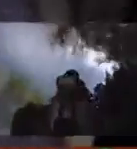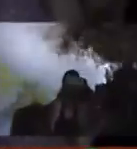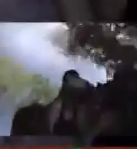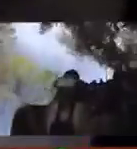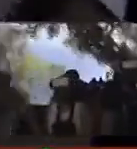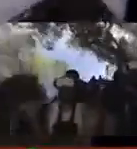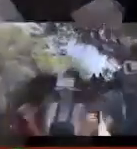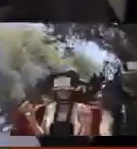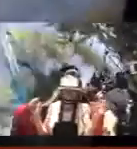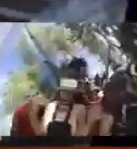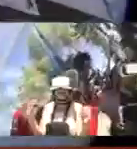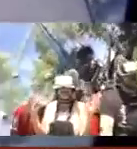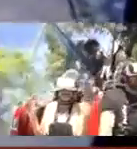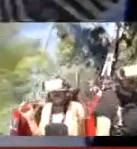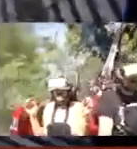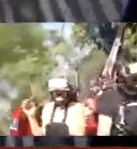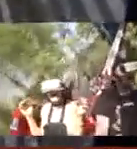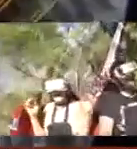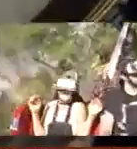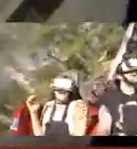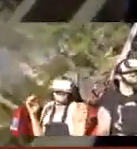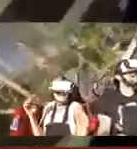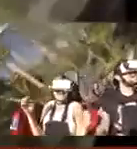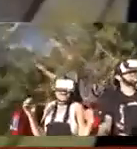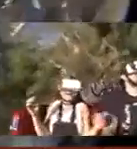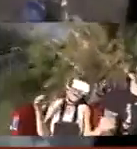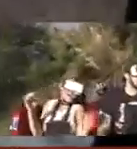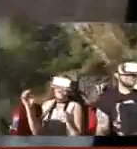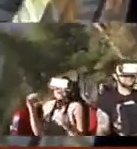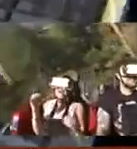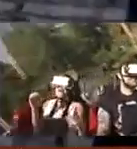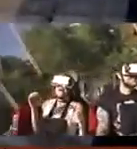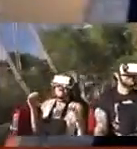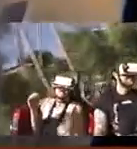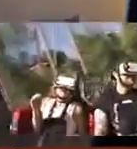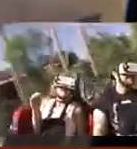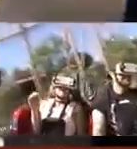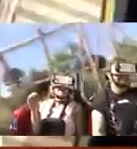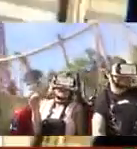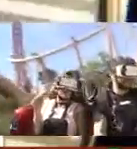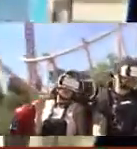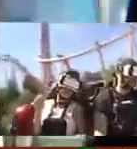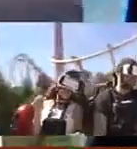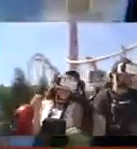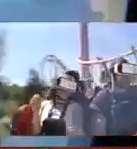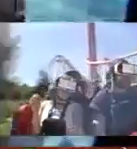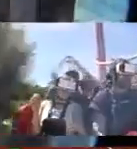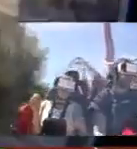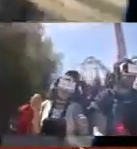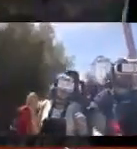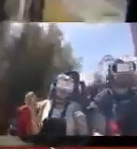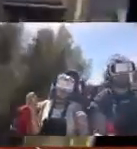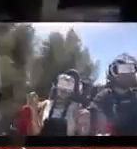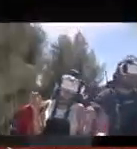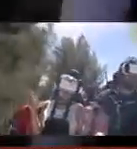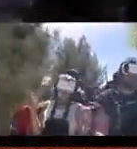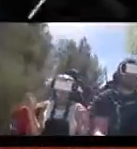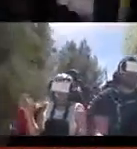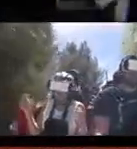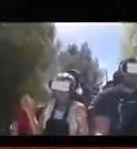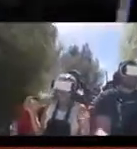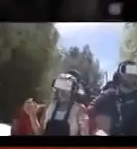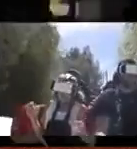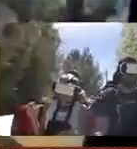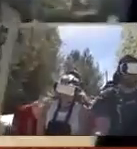un avión de combate. Esto gracias, por supuesto, a la realidad virtual. Febrero de 2017 es la fecha estimada para que se inaugure